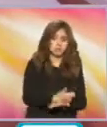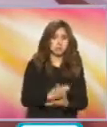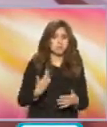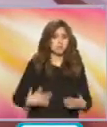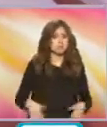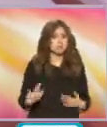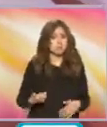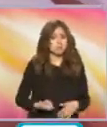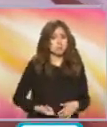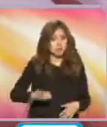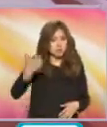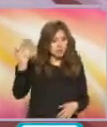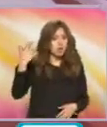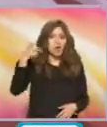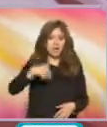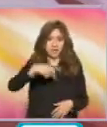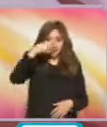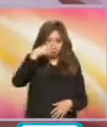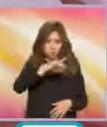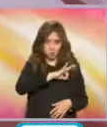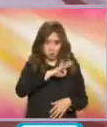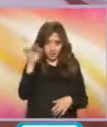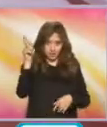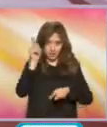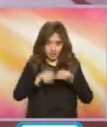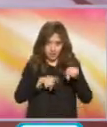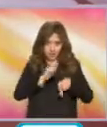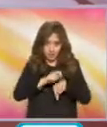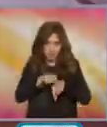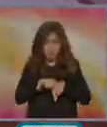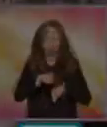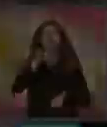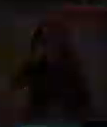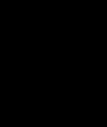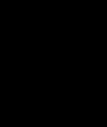hace, ¿no? sí se hace en México, en la Sí, Ciudad por de México. supuesto. Ahí En cualquier- está. Pues muchísimas Gracias. gracias. Gracias.